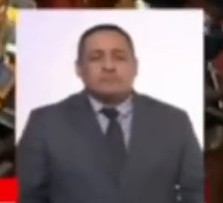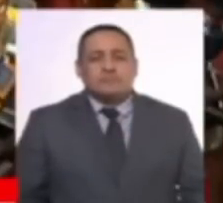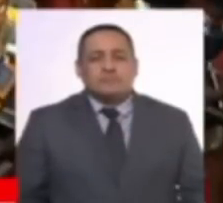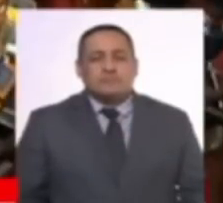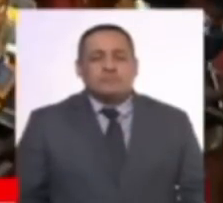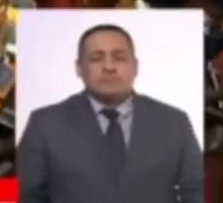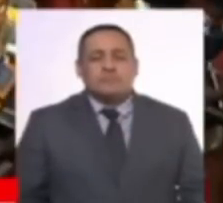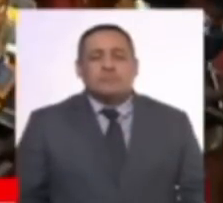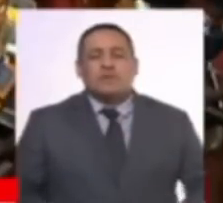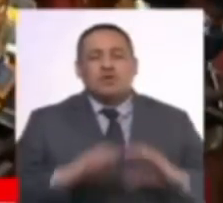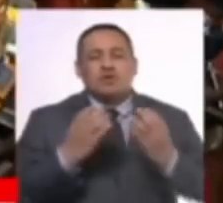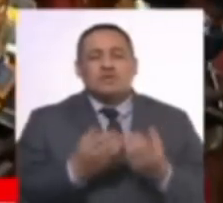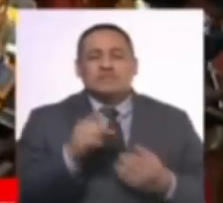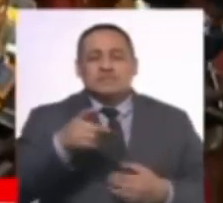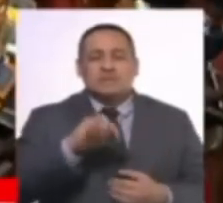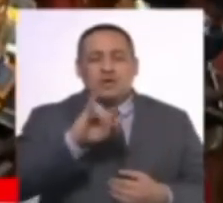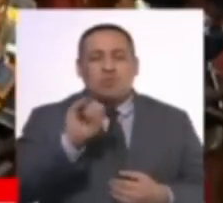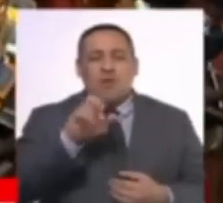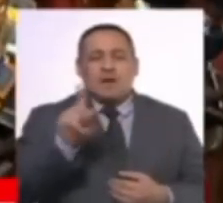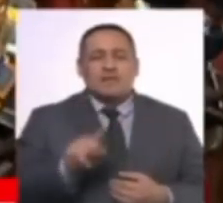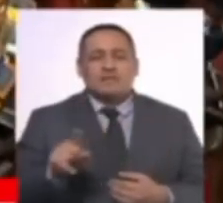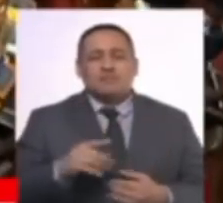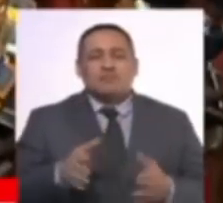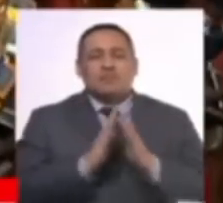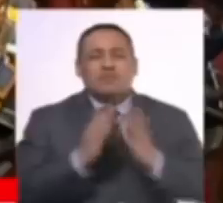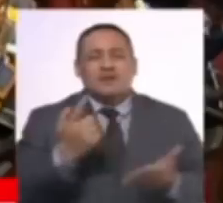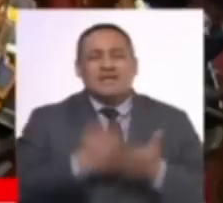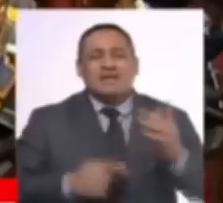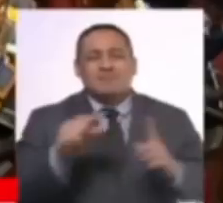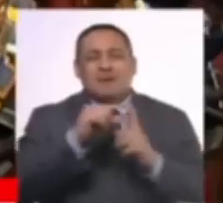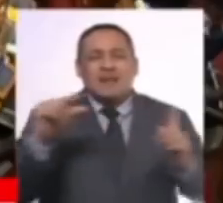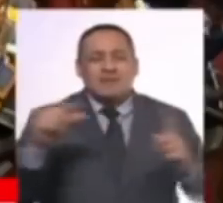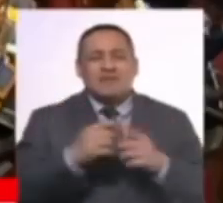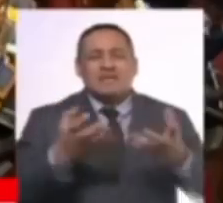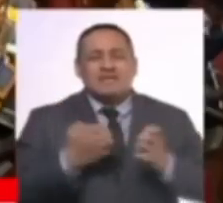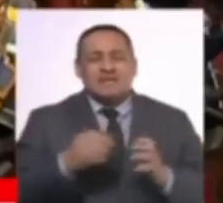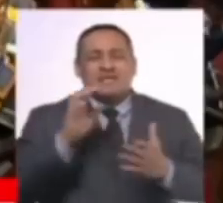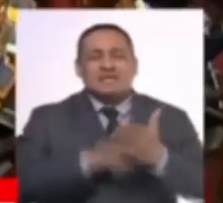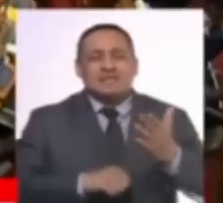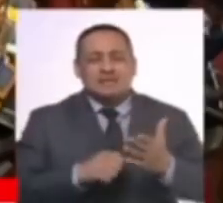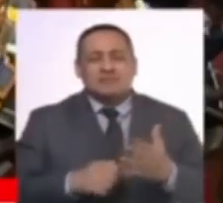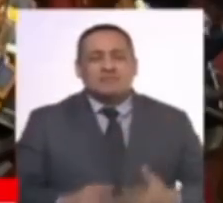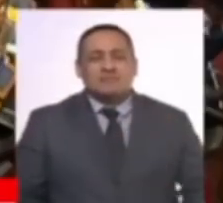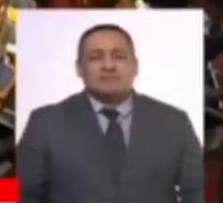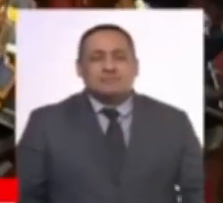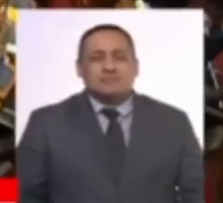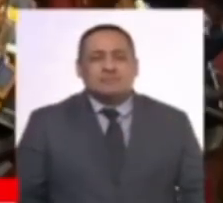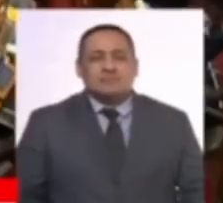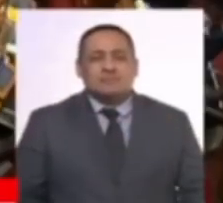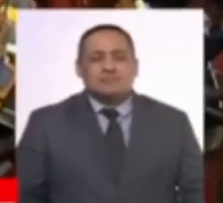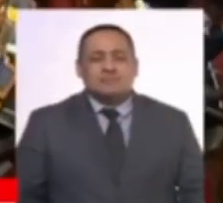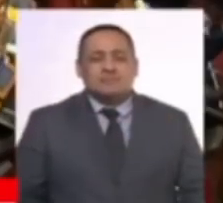Sí, congresista Patricia Juárez, por favor, ¿qué palabra desea que retiren?